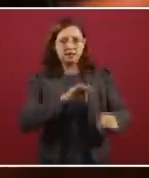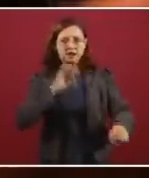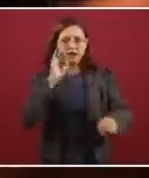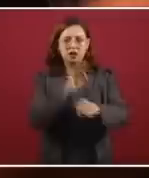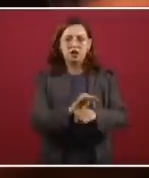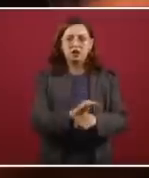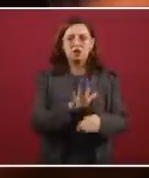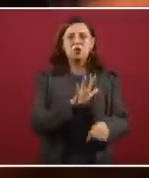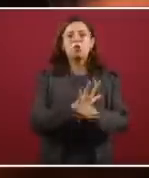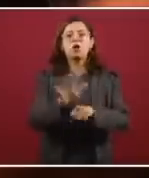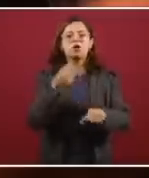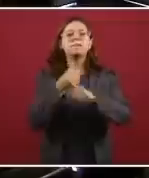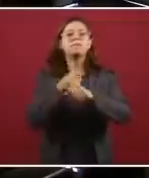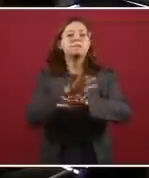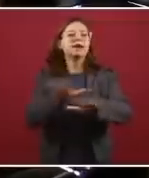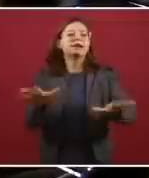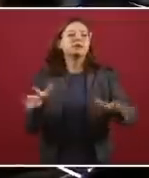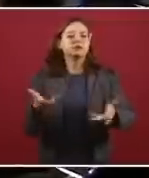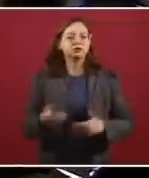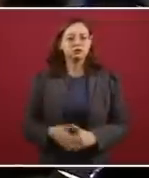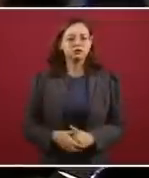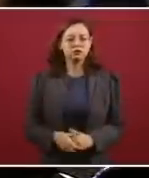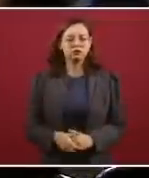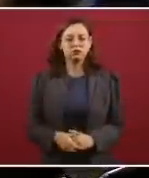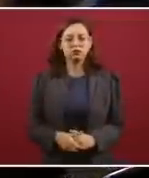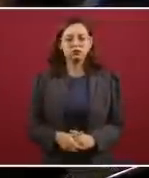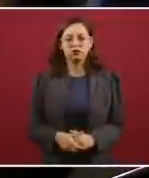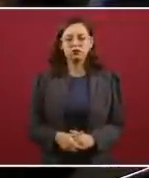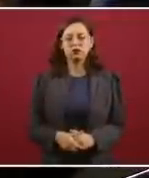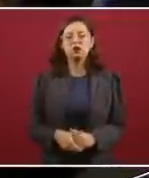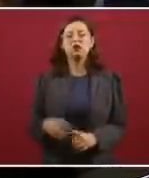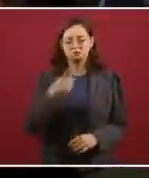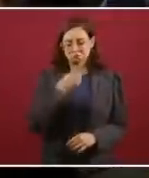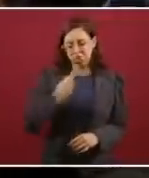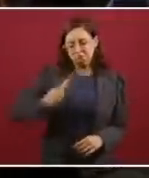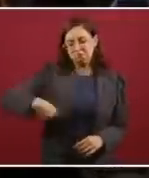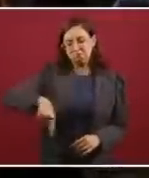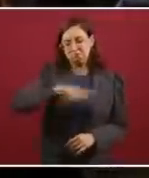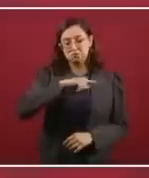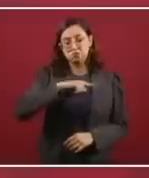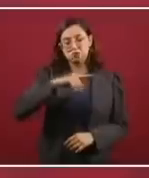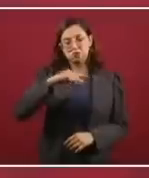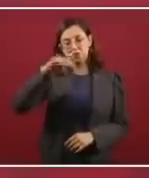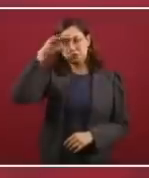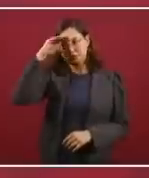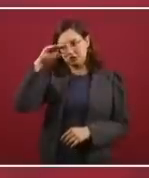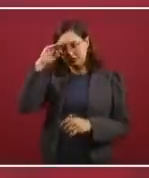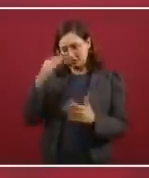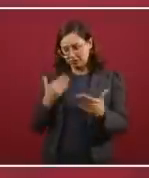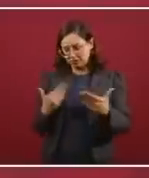tendría. Gracias. Bueno, estamos evaluando los impactos. Esta es una decisión del día de ayer. Sería muy